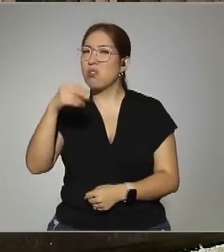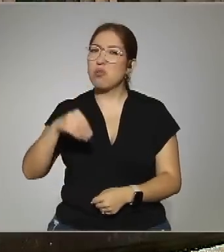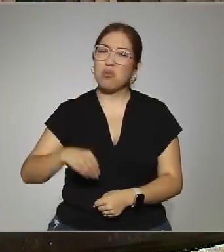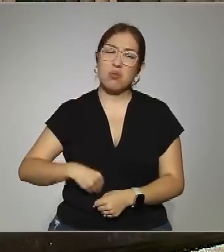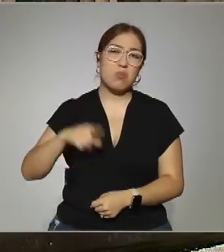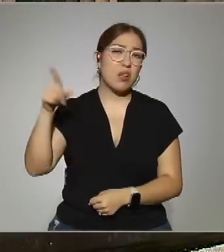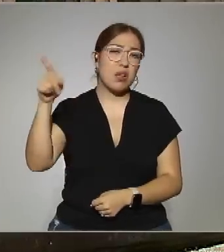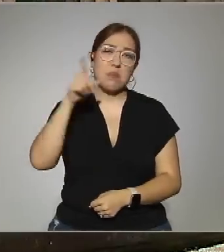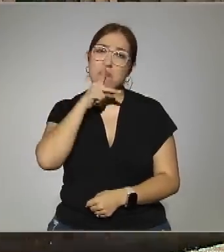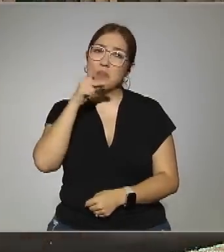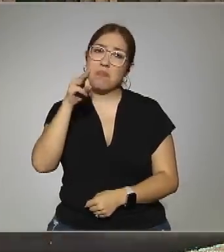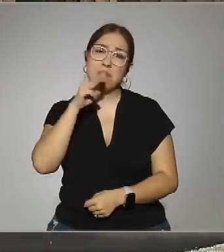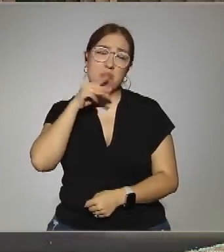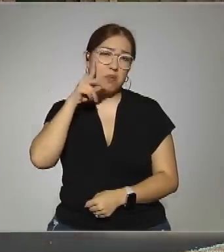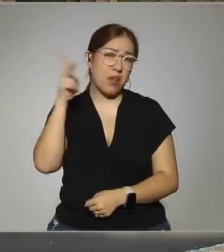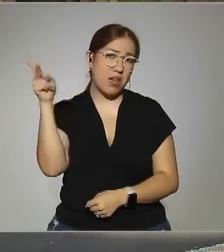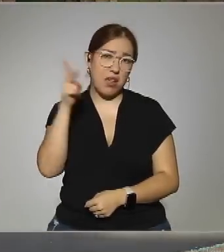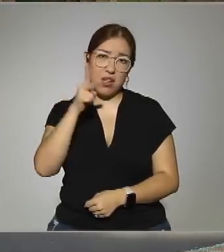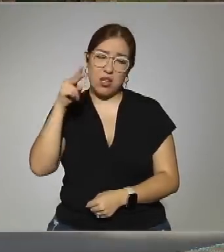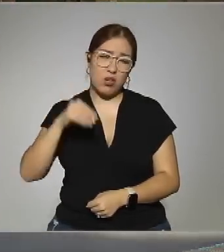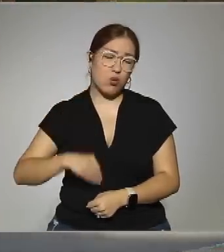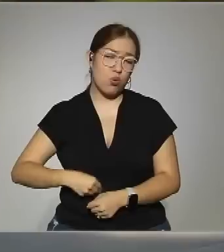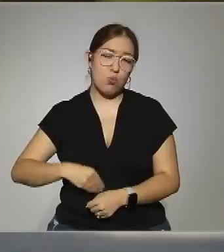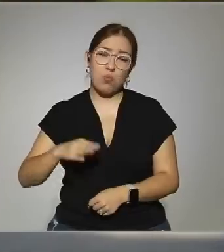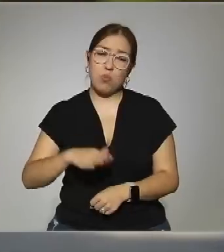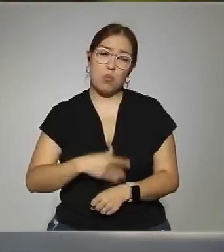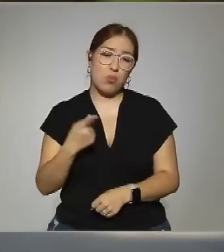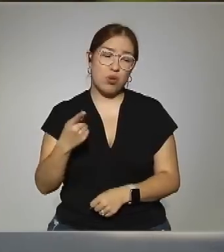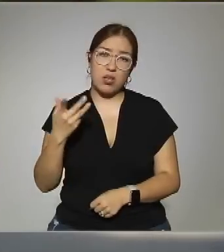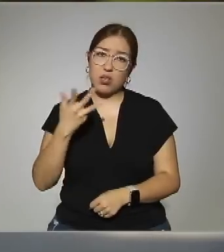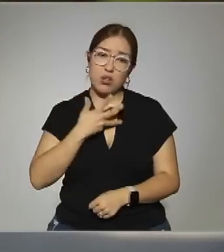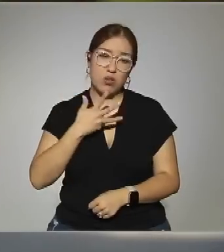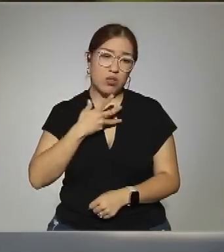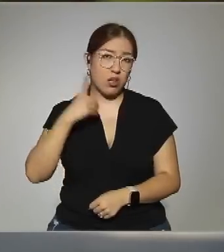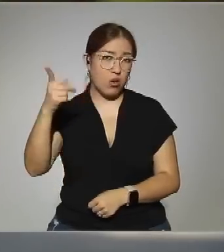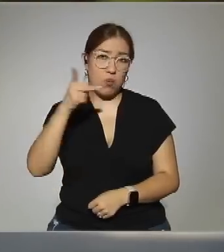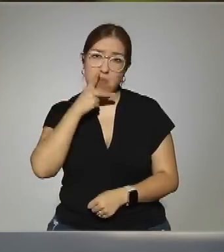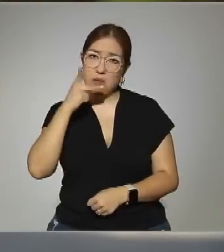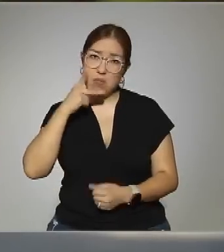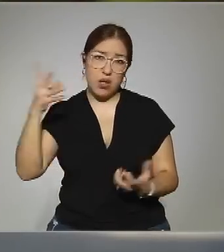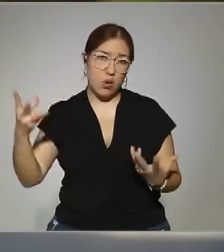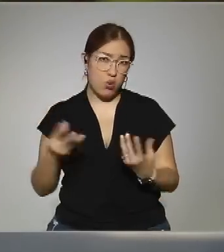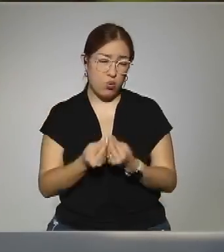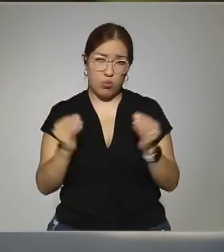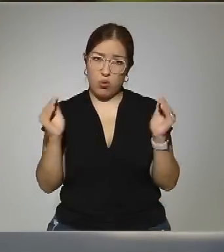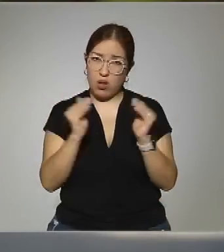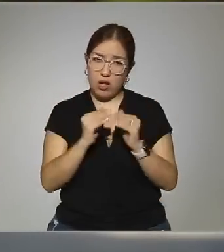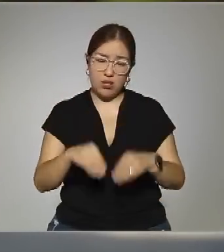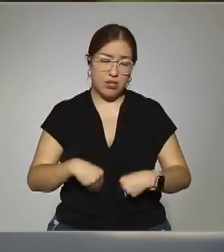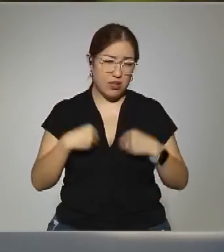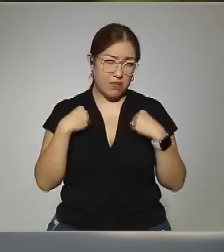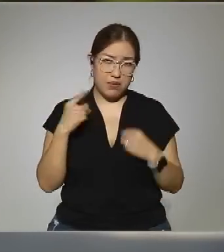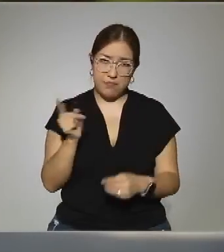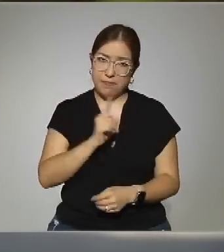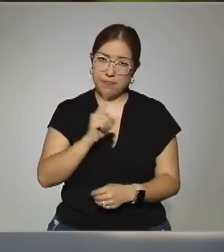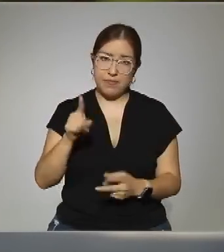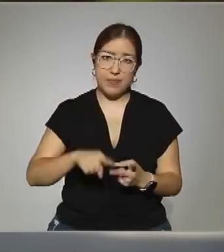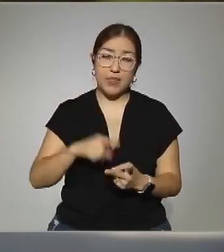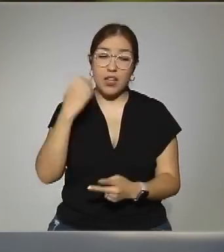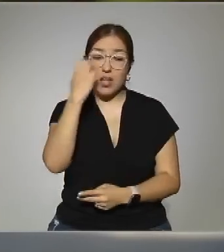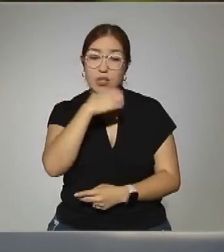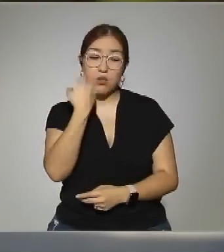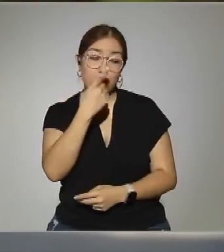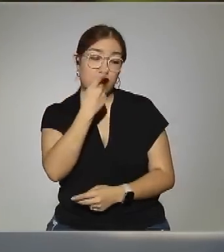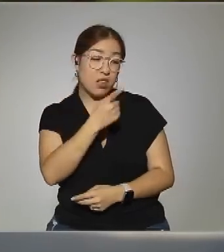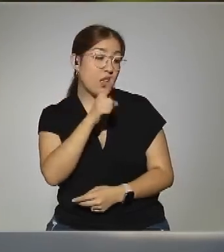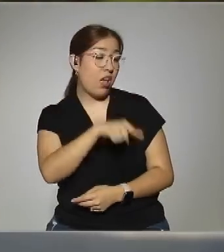mis papás tienen la culpa, porque pues yo no tengo, mi papá no vive conmigo, ¿no? No vivía conmigo, y en la escuela me decían, es que